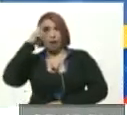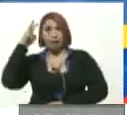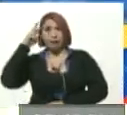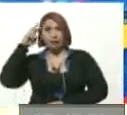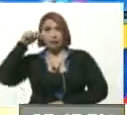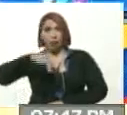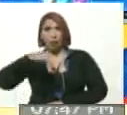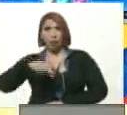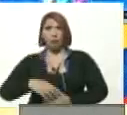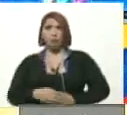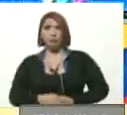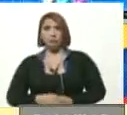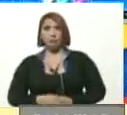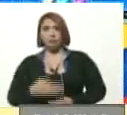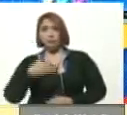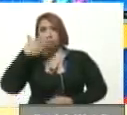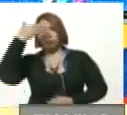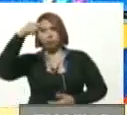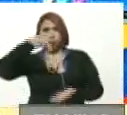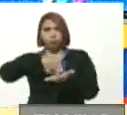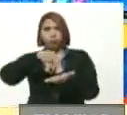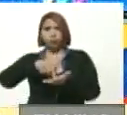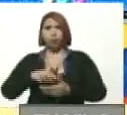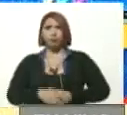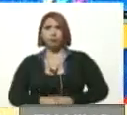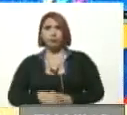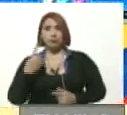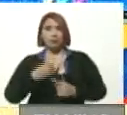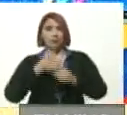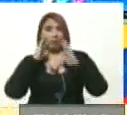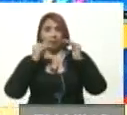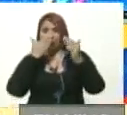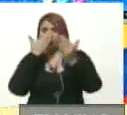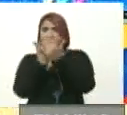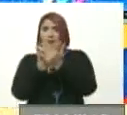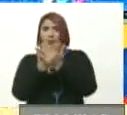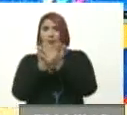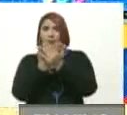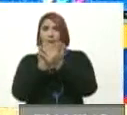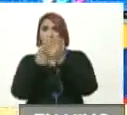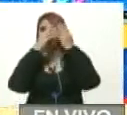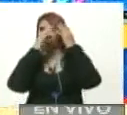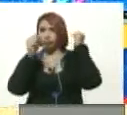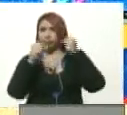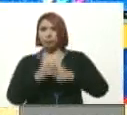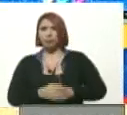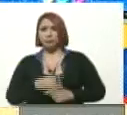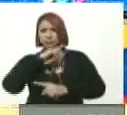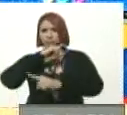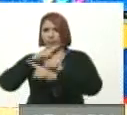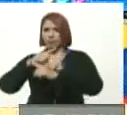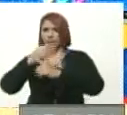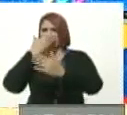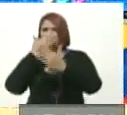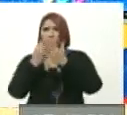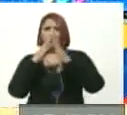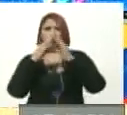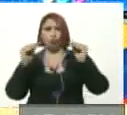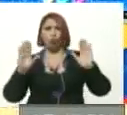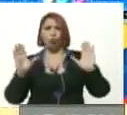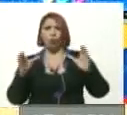la República Islámica de Irán. Hay que atender el frente diplomático. Denunciar ante todos los organismos de la